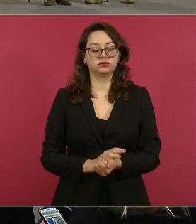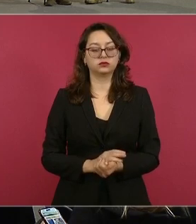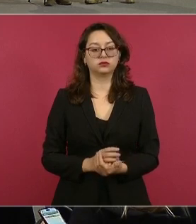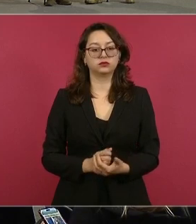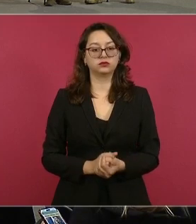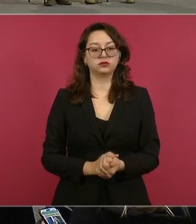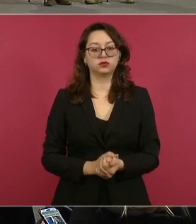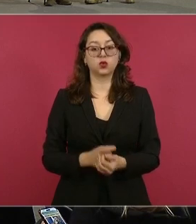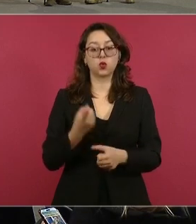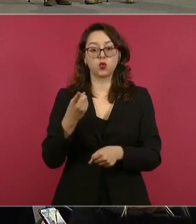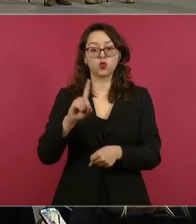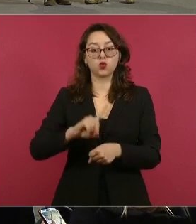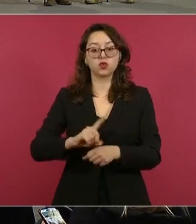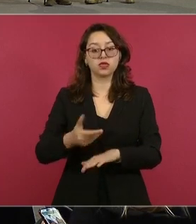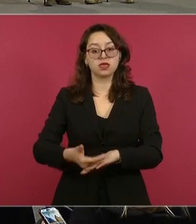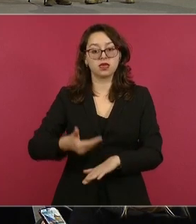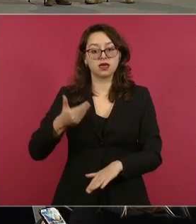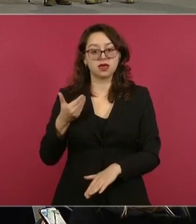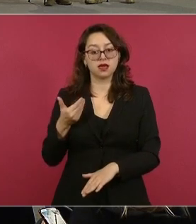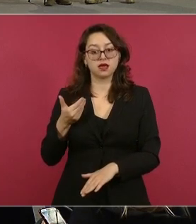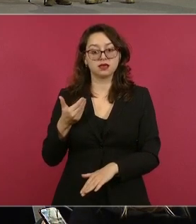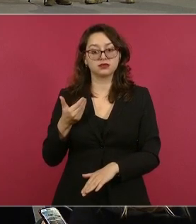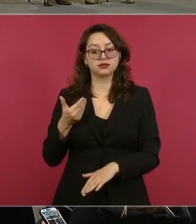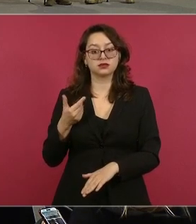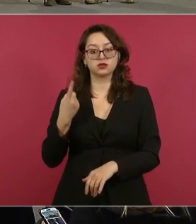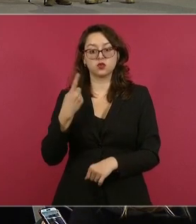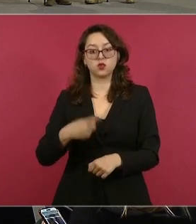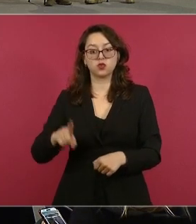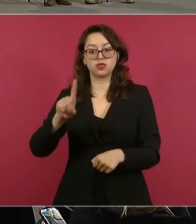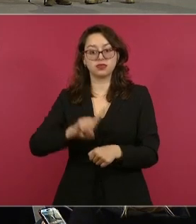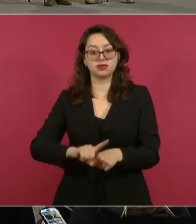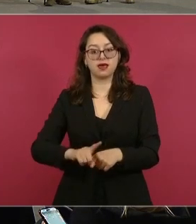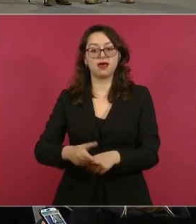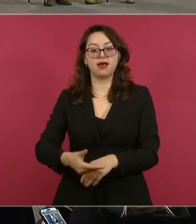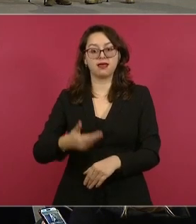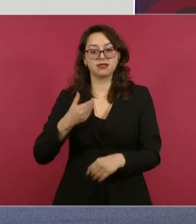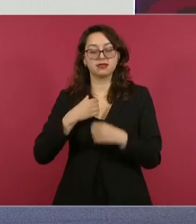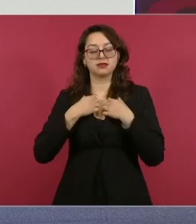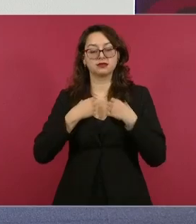Entonces, a las 6 de la tarde del lunes. Este es un día antes.